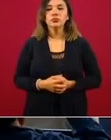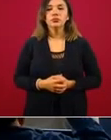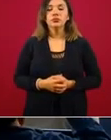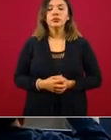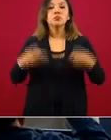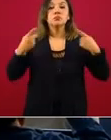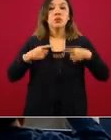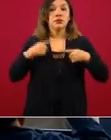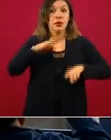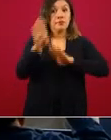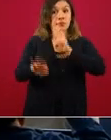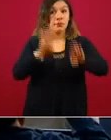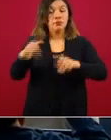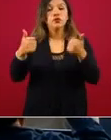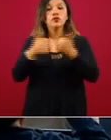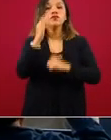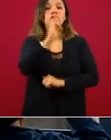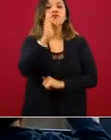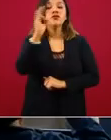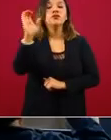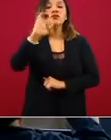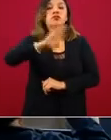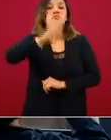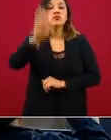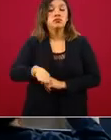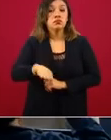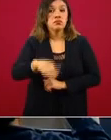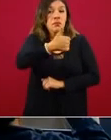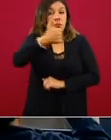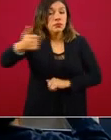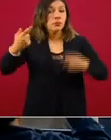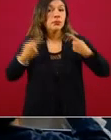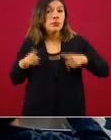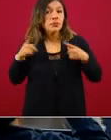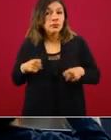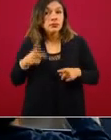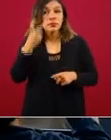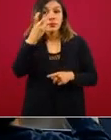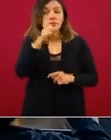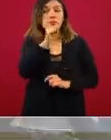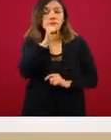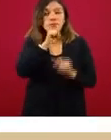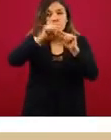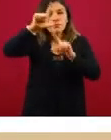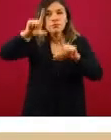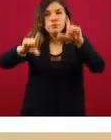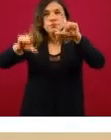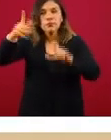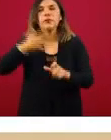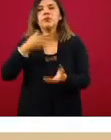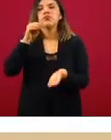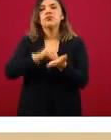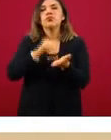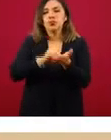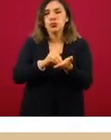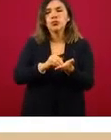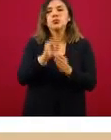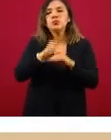las defunciones por fecha en la que ocurrió cada una de estas. Vemos que todavía se